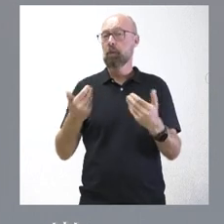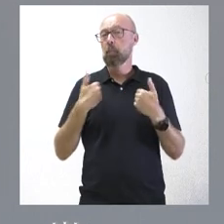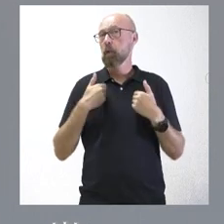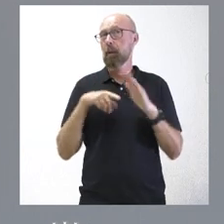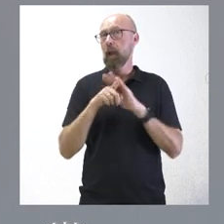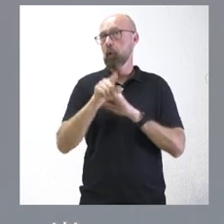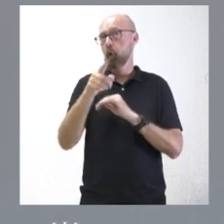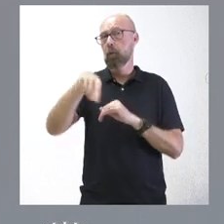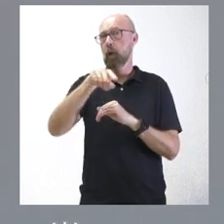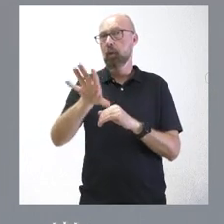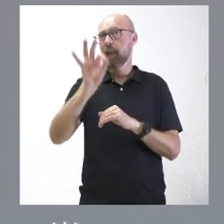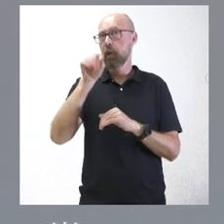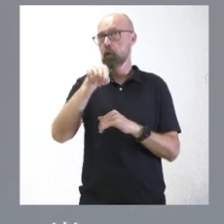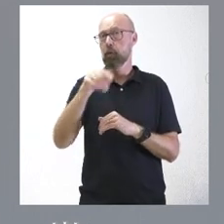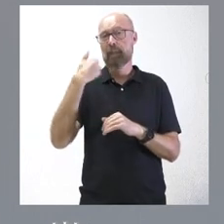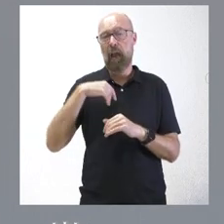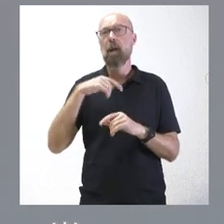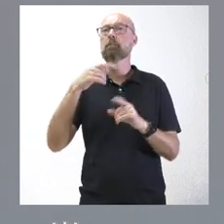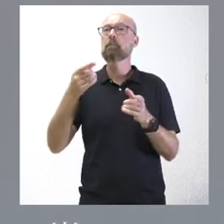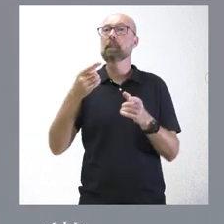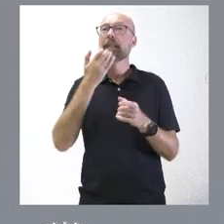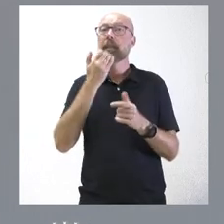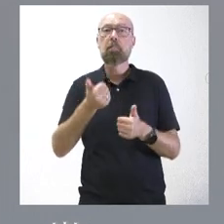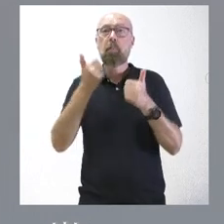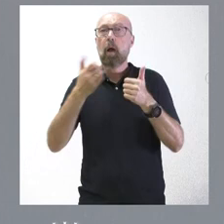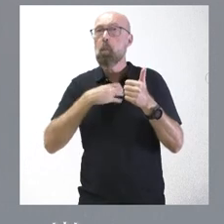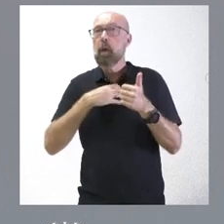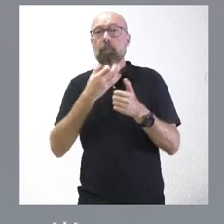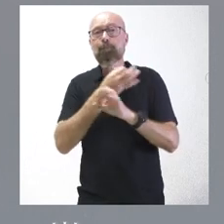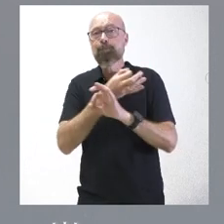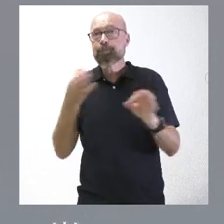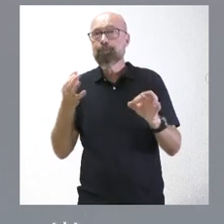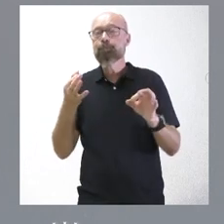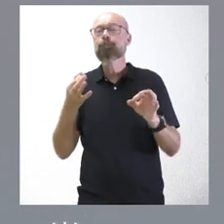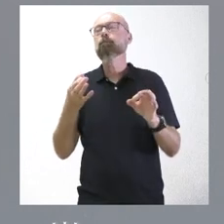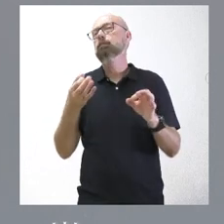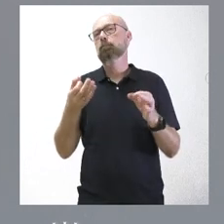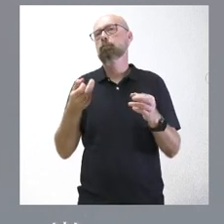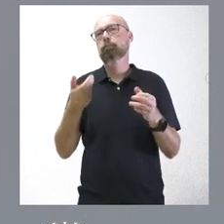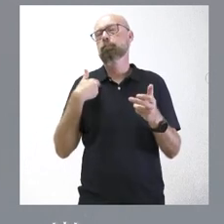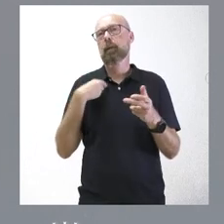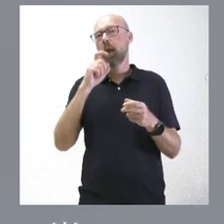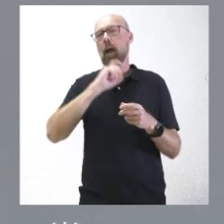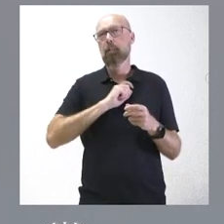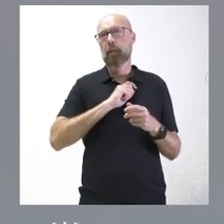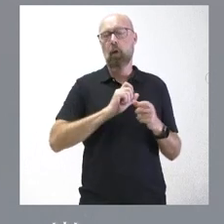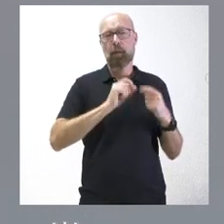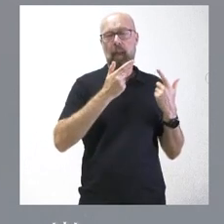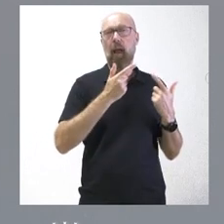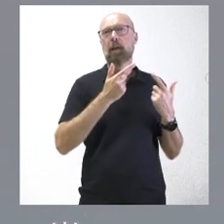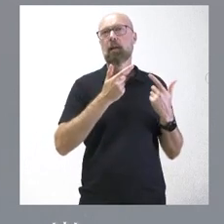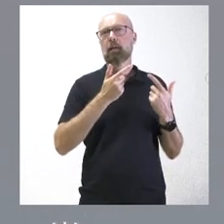pues lógicamente si finalmente no lo puede desarrollar estará plenamente digamos liberada esa